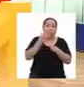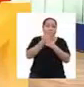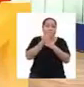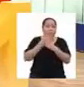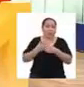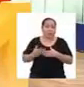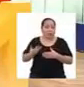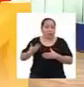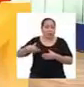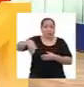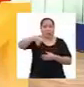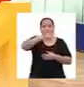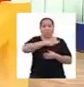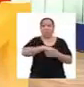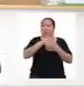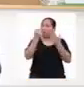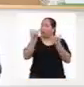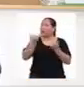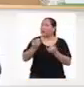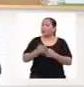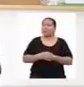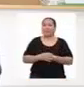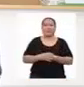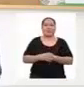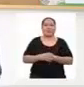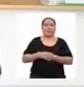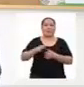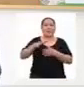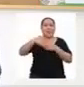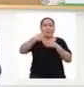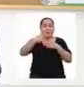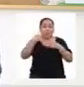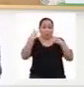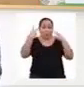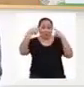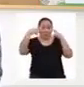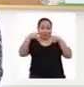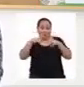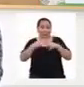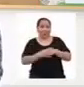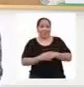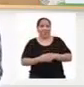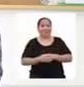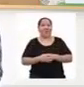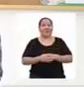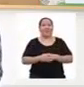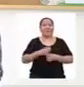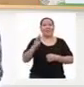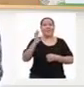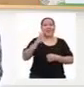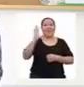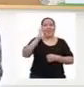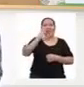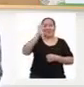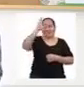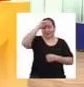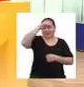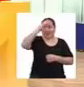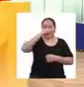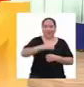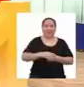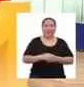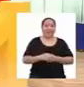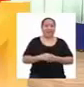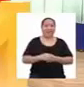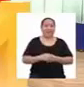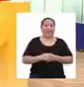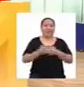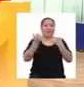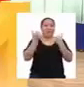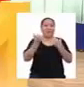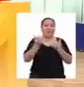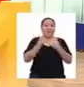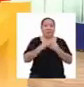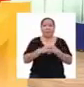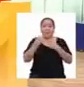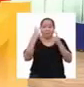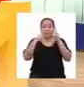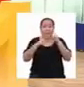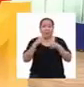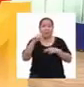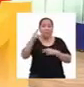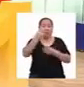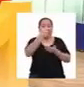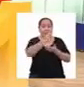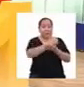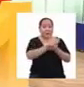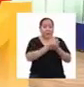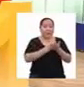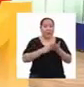compartir con nosotros el día de hoy. Nos vemos pronto, Rodrigo. Ya nos vemos, chicas y chicos. Hoy revisamos la